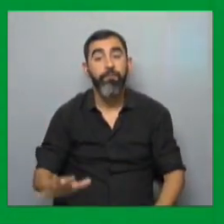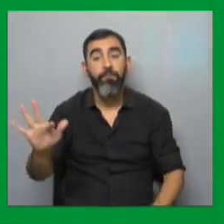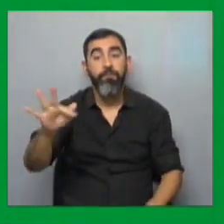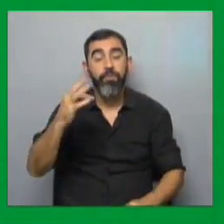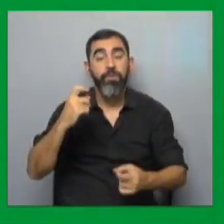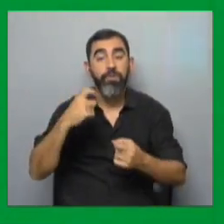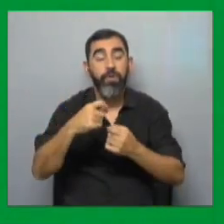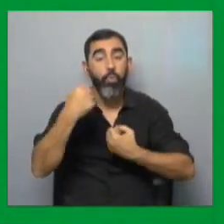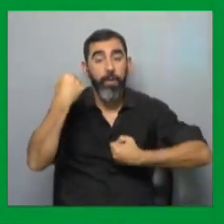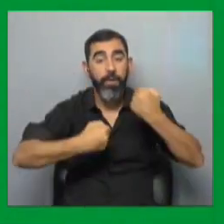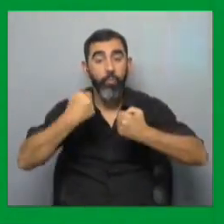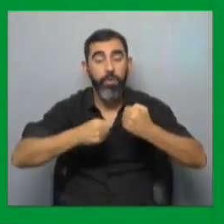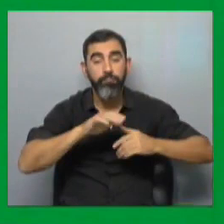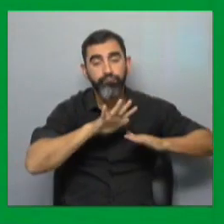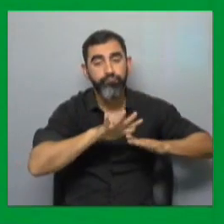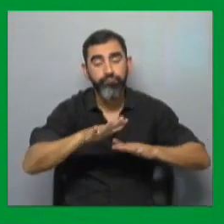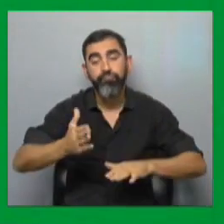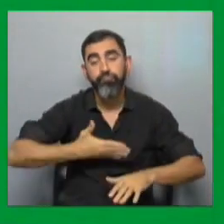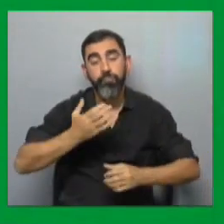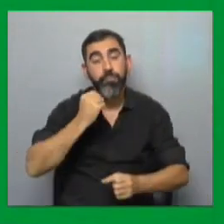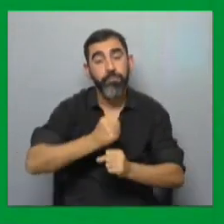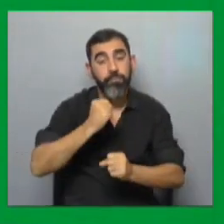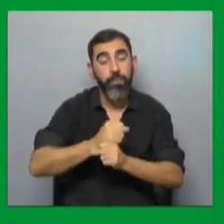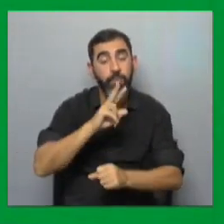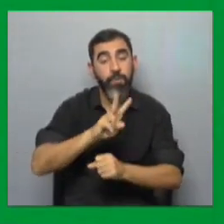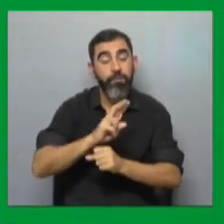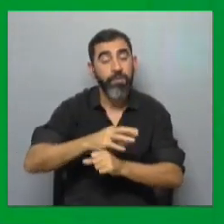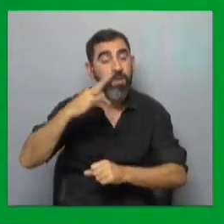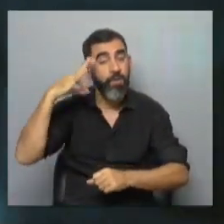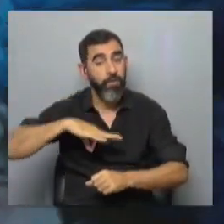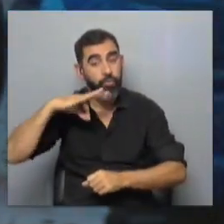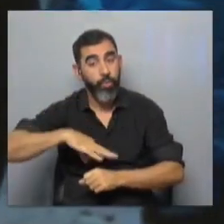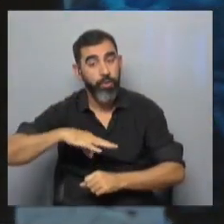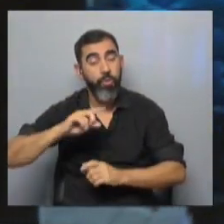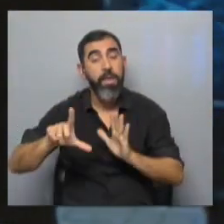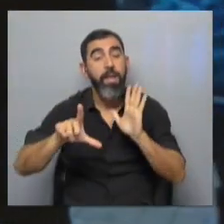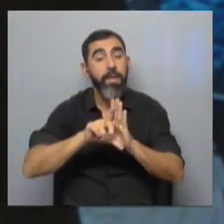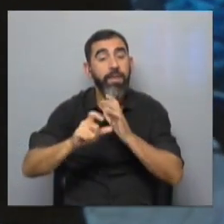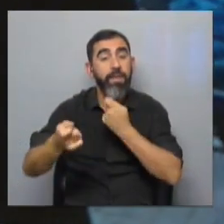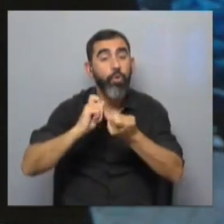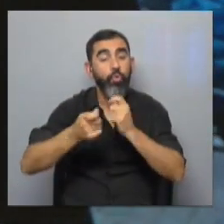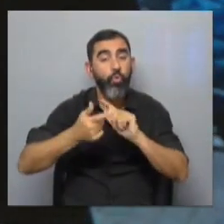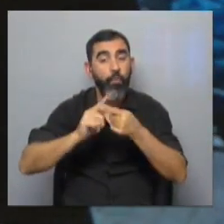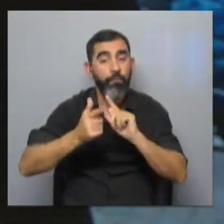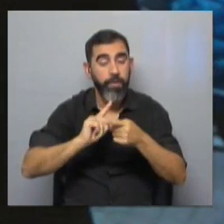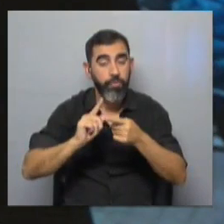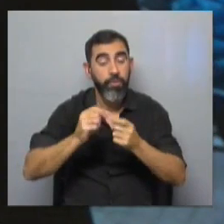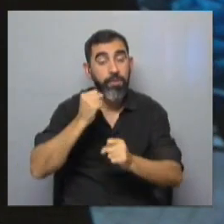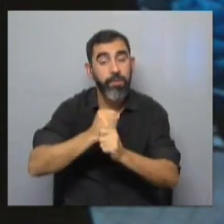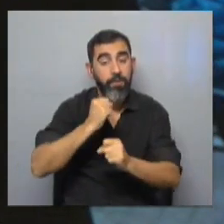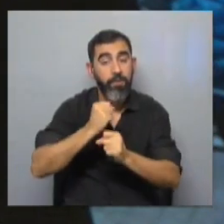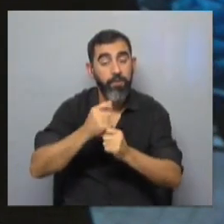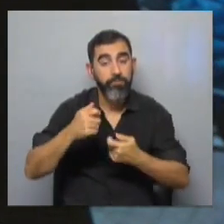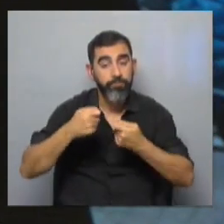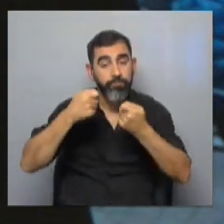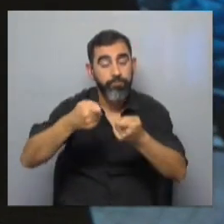de Sindicatos Industriales se movilizó en reclamo de trabajo en defensa del salario y de la ley de negociación colectiva. Los trabajadores